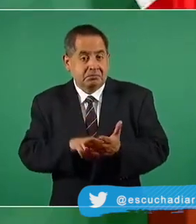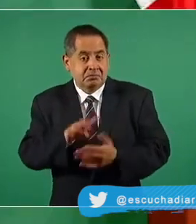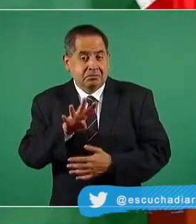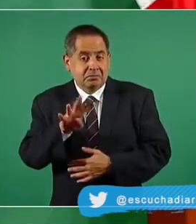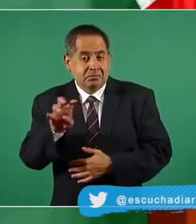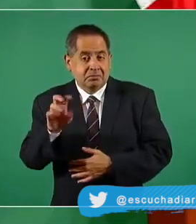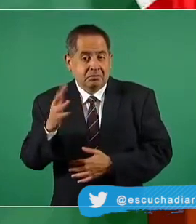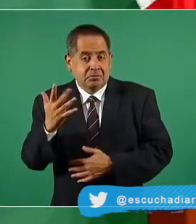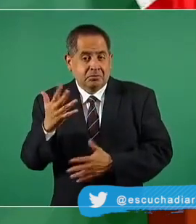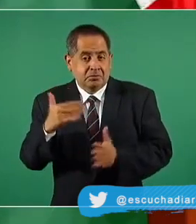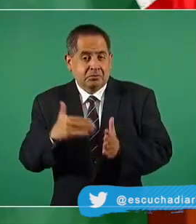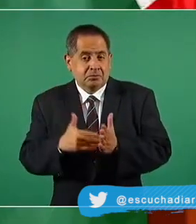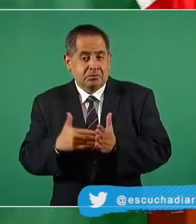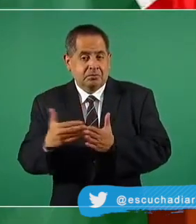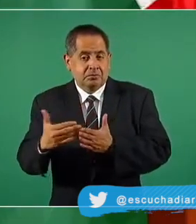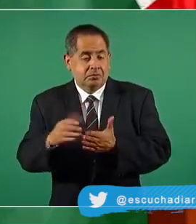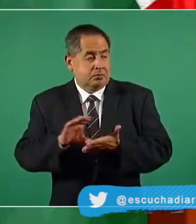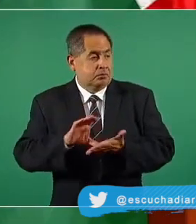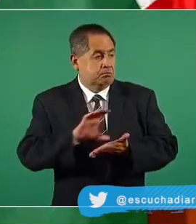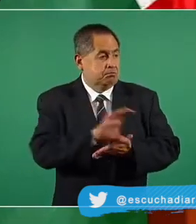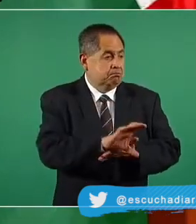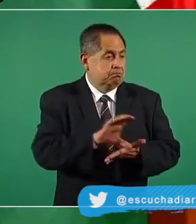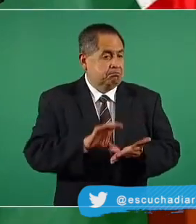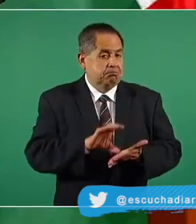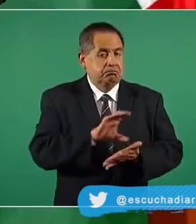1.450 millones.